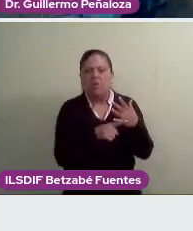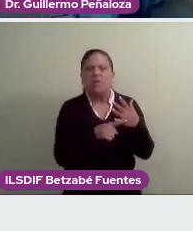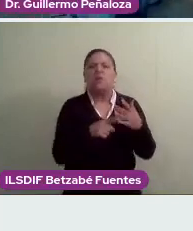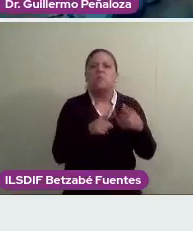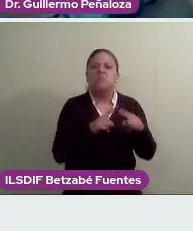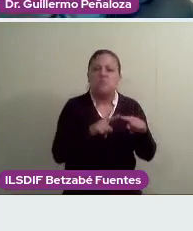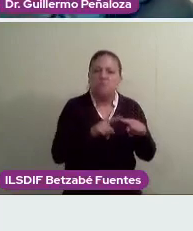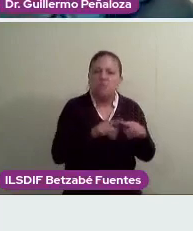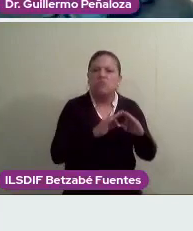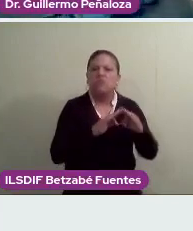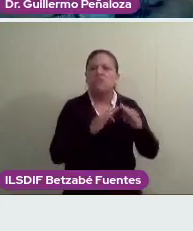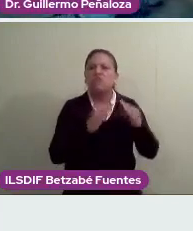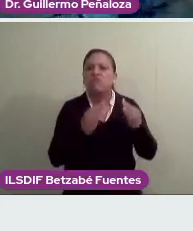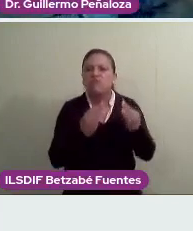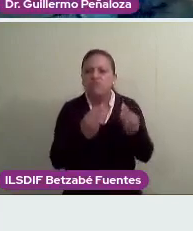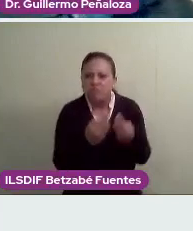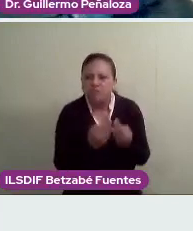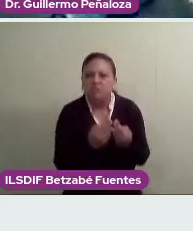favor.